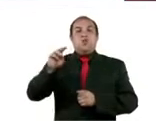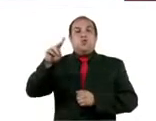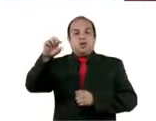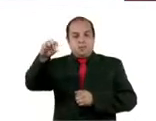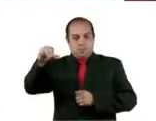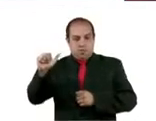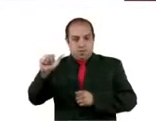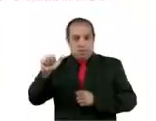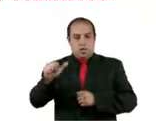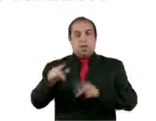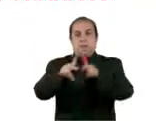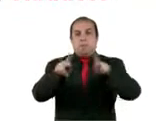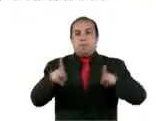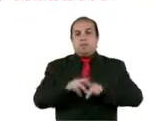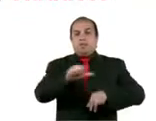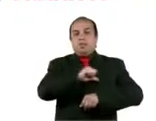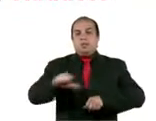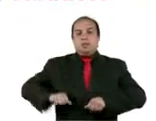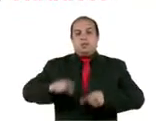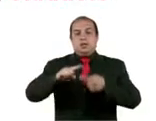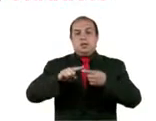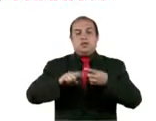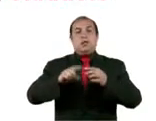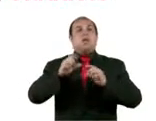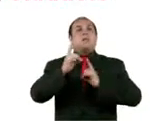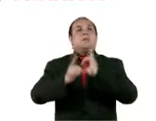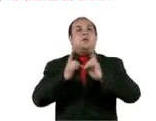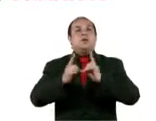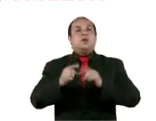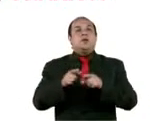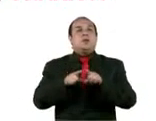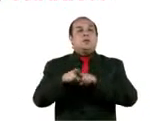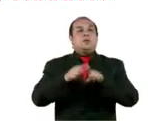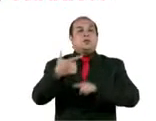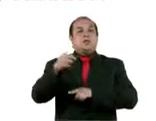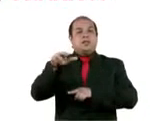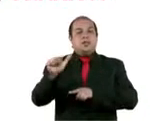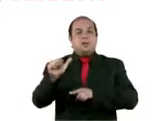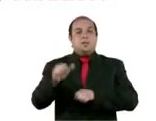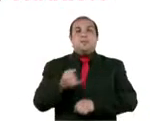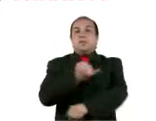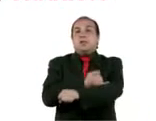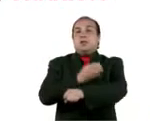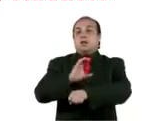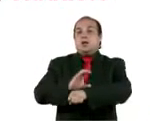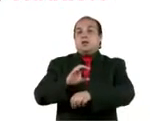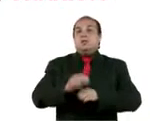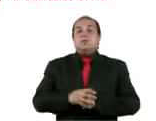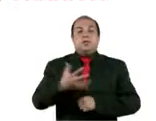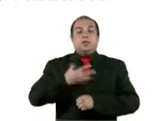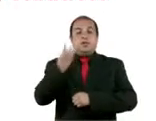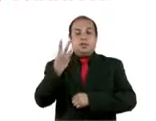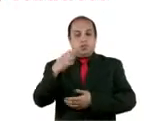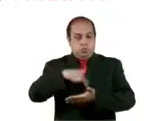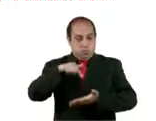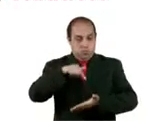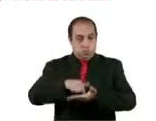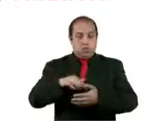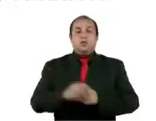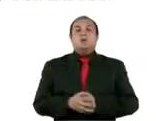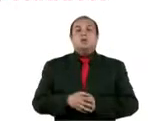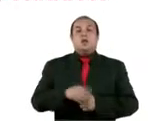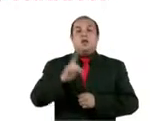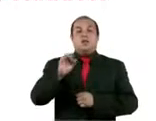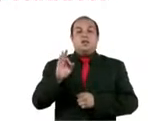de la alcaldía y en el Deportivo Hermanos Galeana. En Iztacalco vamos a tener 3 sedes, en el DIF Hermanos Flores